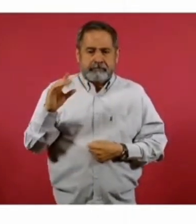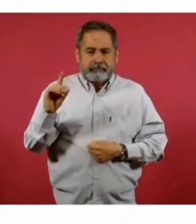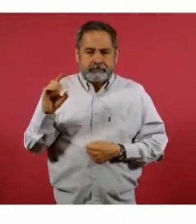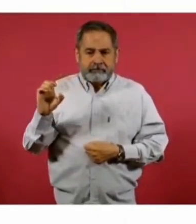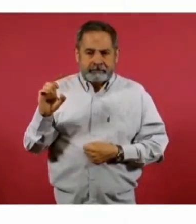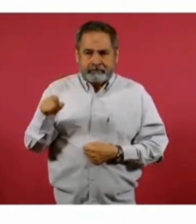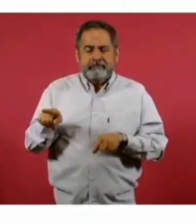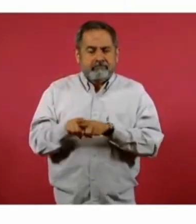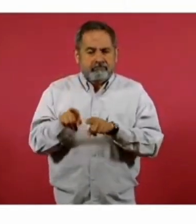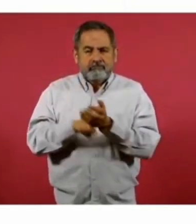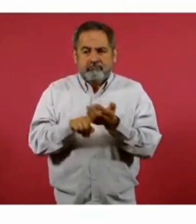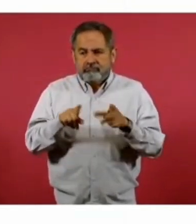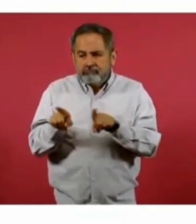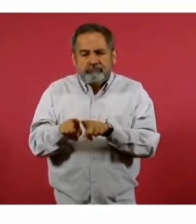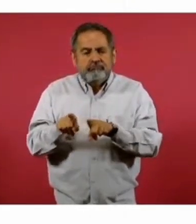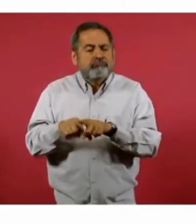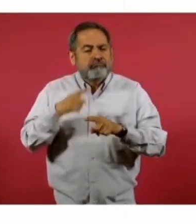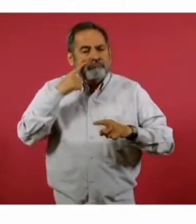también son,